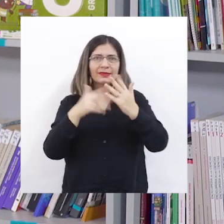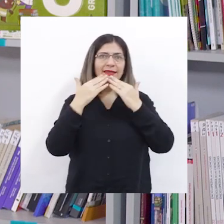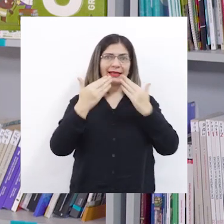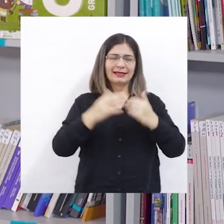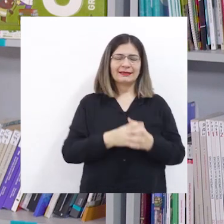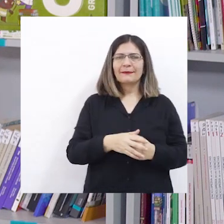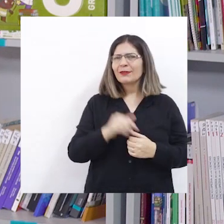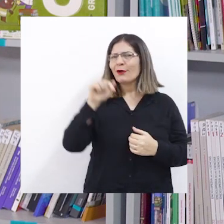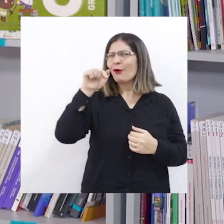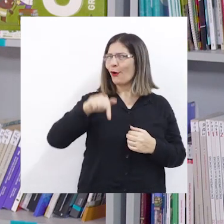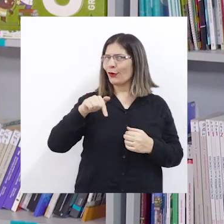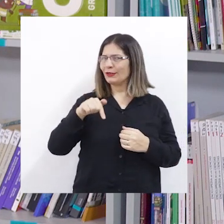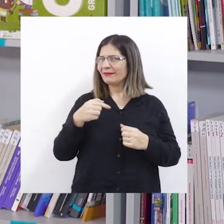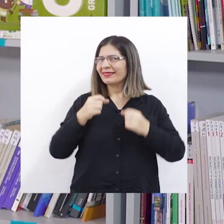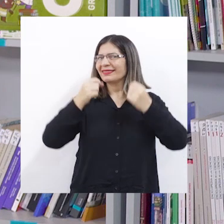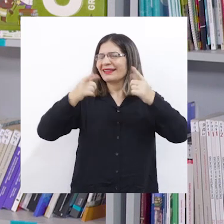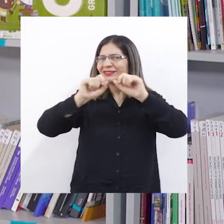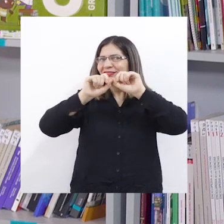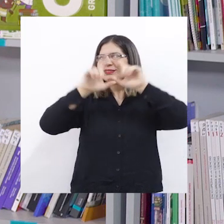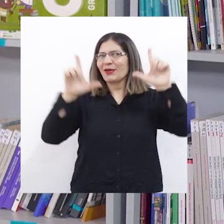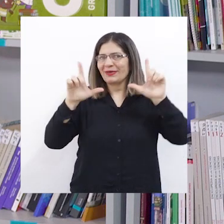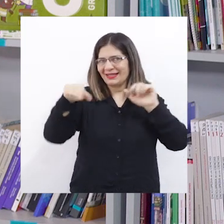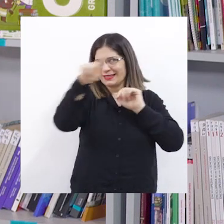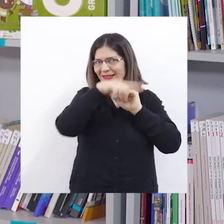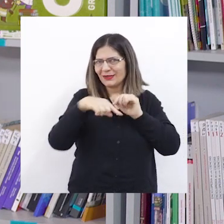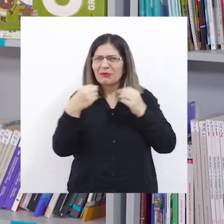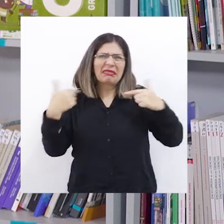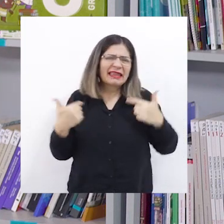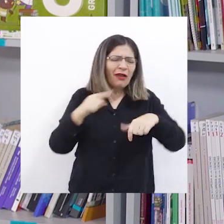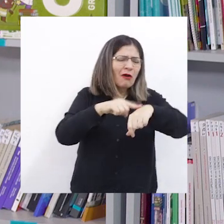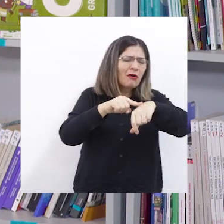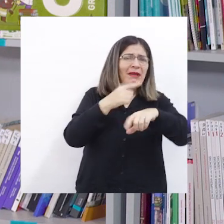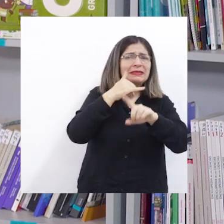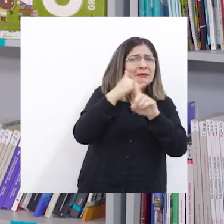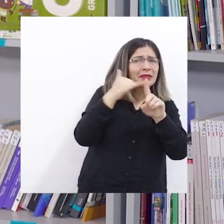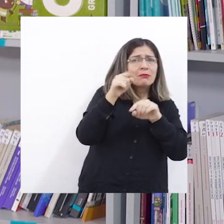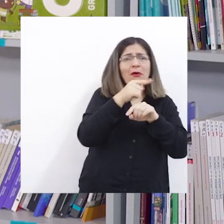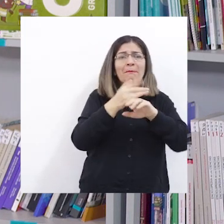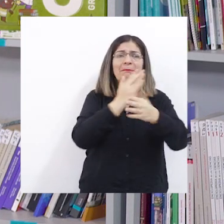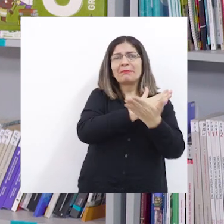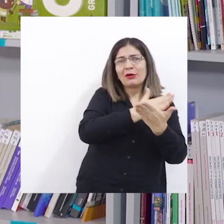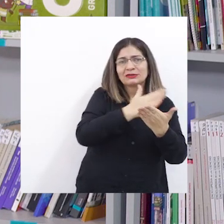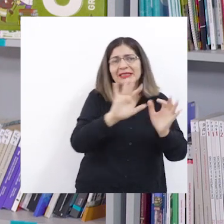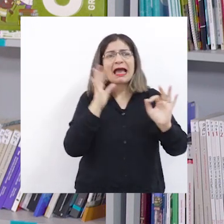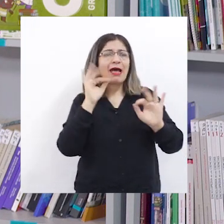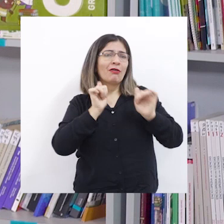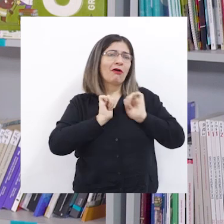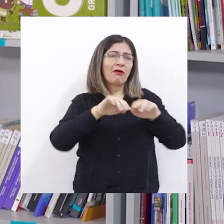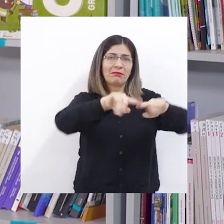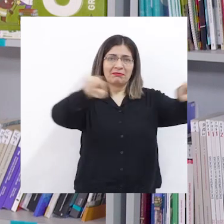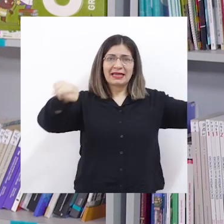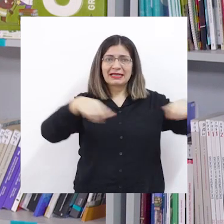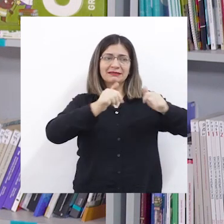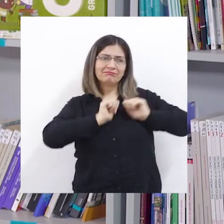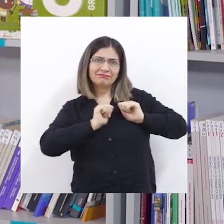tener una sorpresa. En este mediodía, seguramente ya estás preparando la comida o sentándote a comer. Entonces queremos compartir